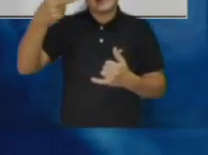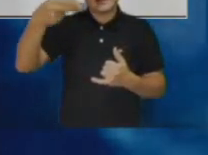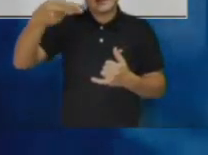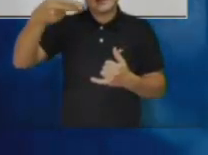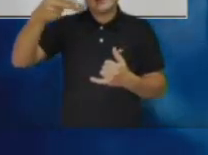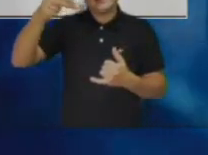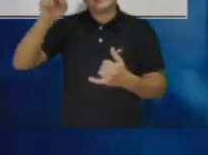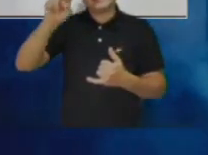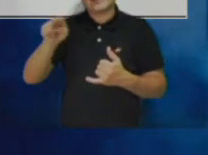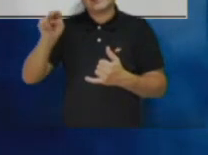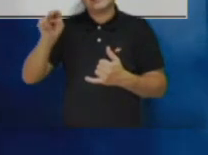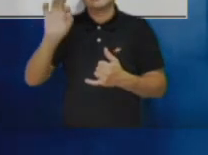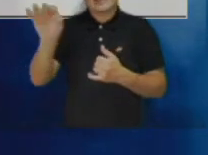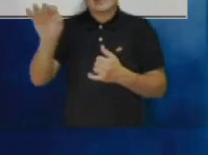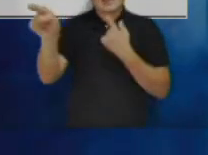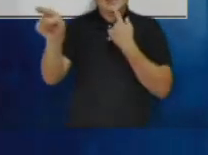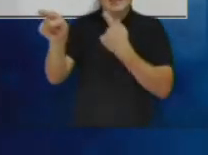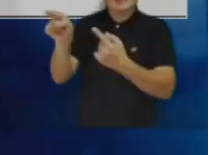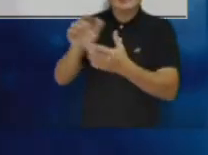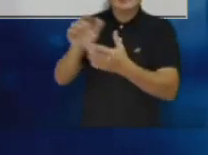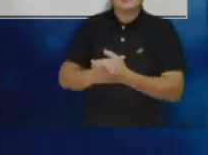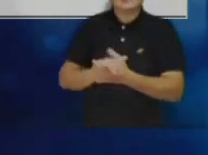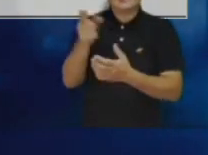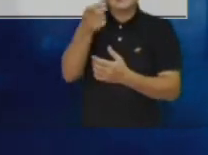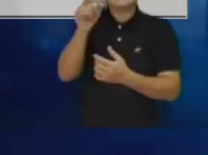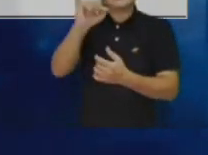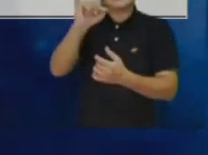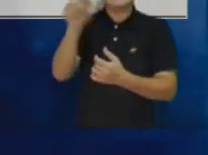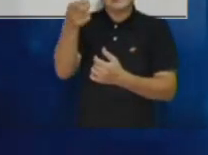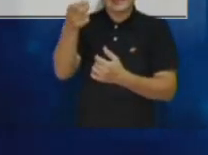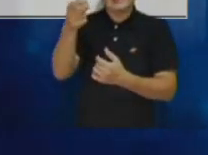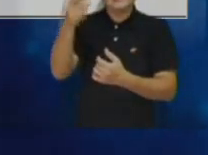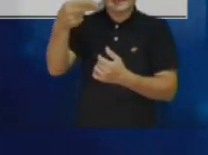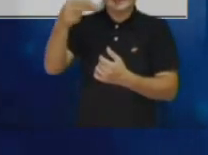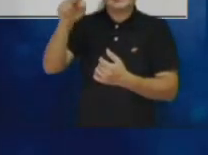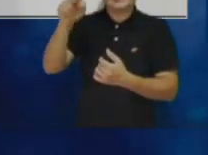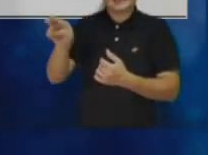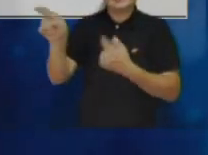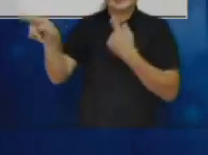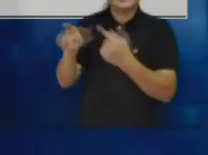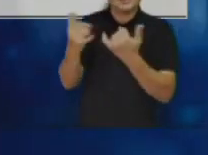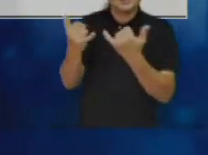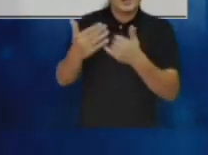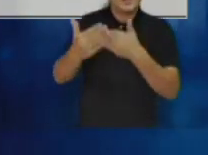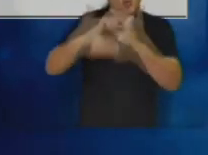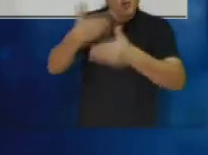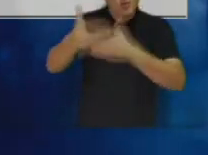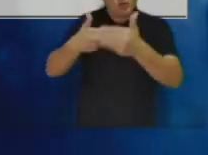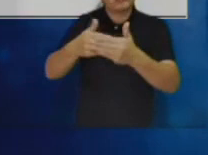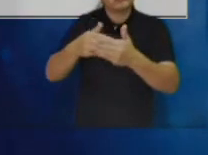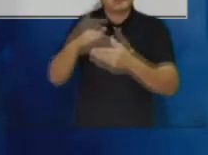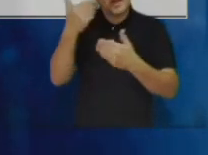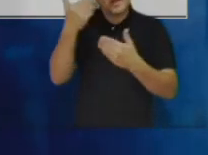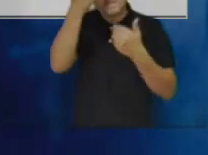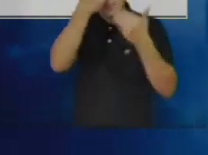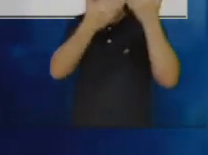La banda de 26 GHz, que en este momento solamente está en etapa experimental.